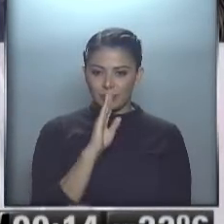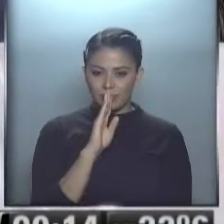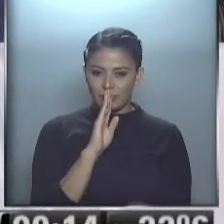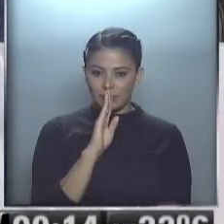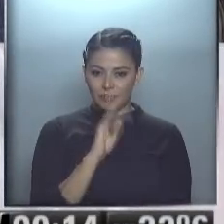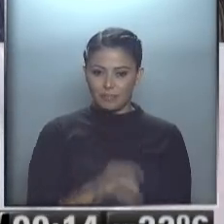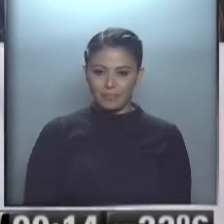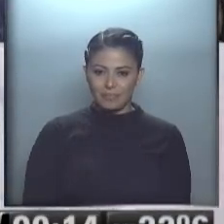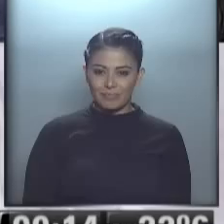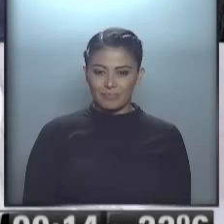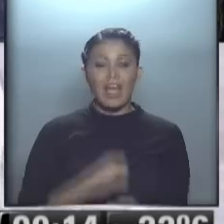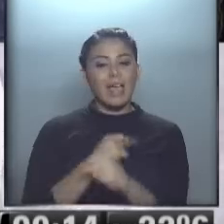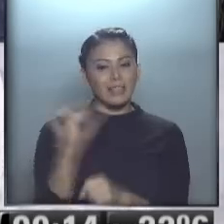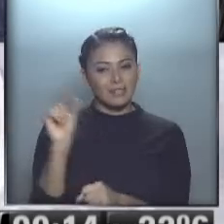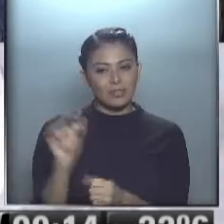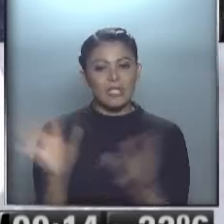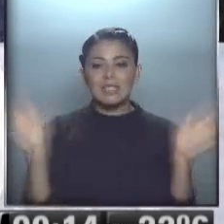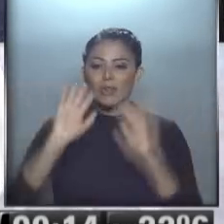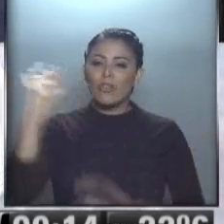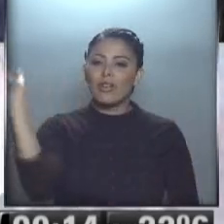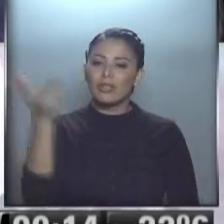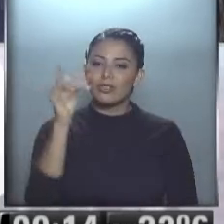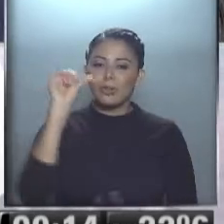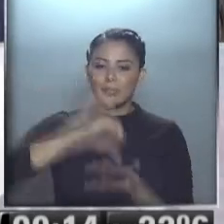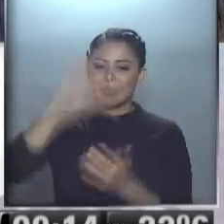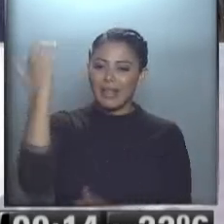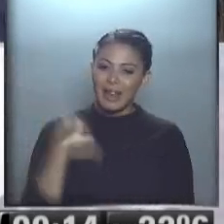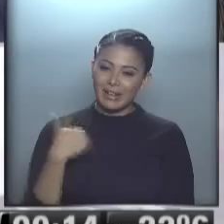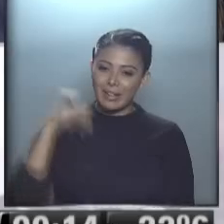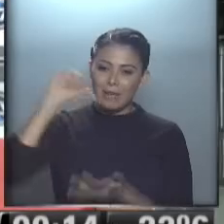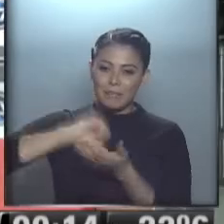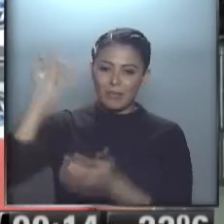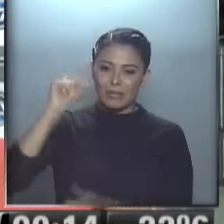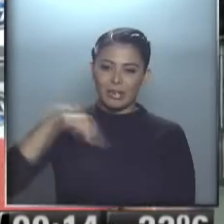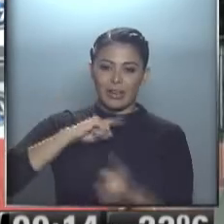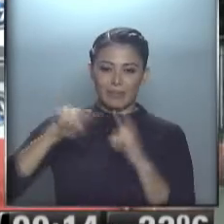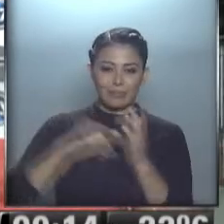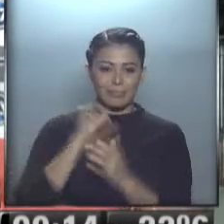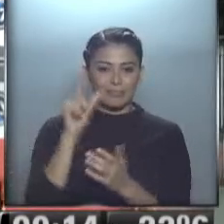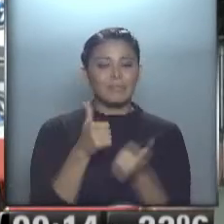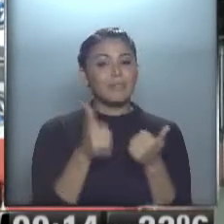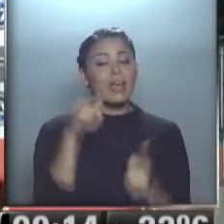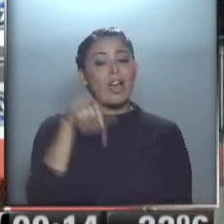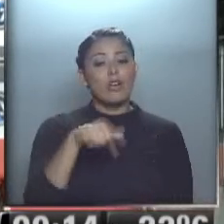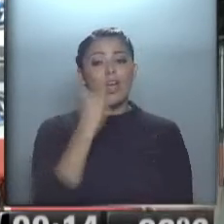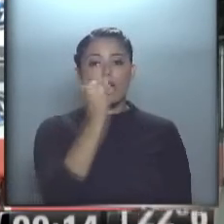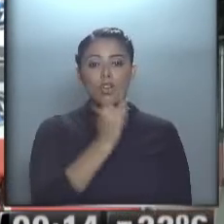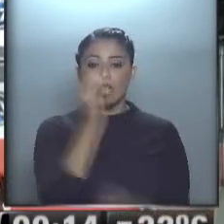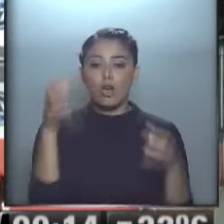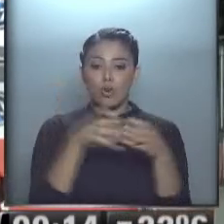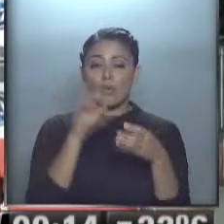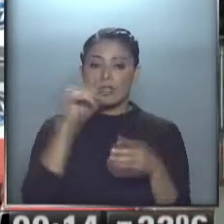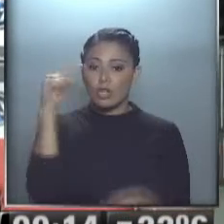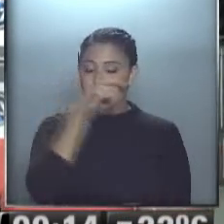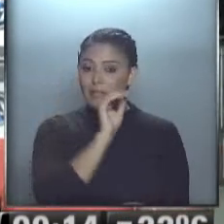Laura hasta luego y saludos a todos allí en la República Argentina desde Venezuela desde Caracas Gracias bien Vamos a contarles que el equipo de